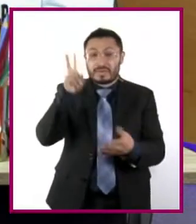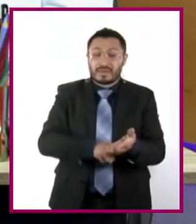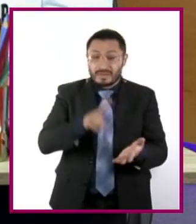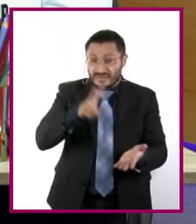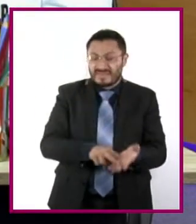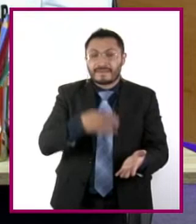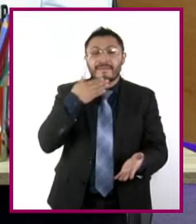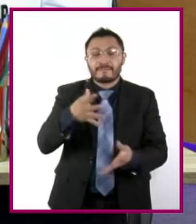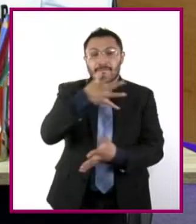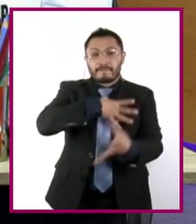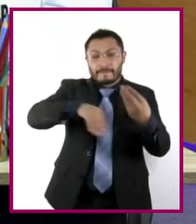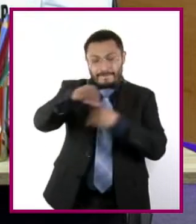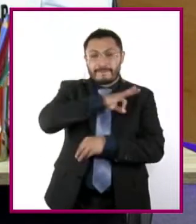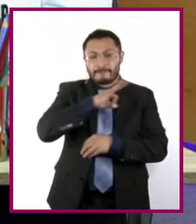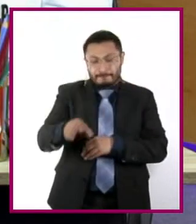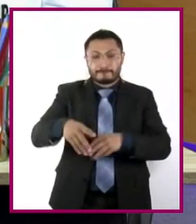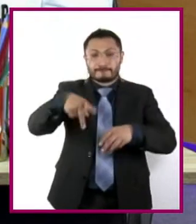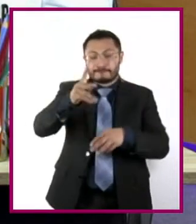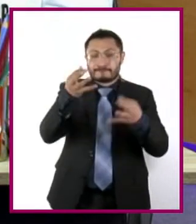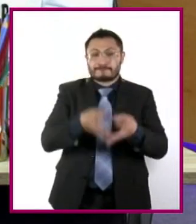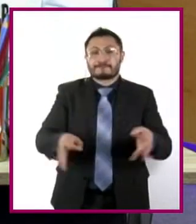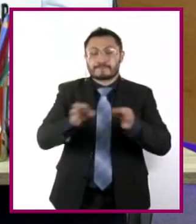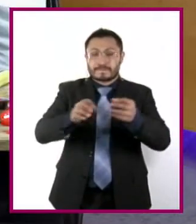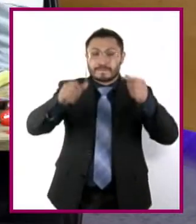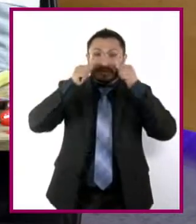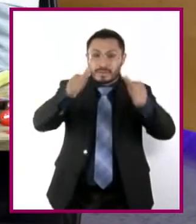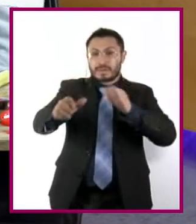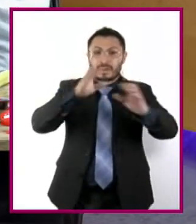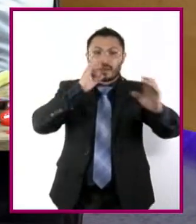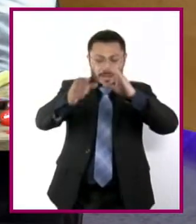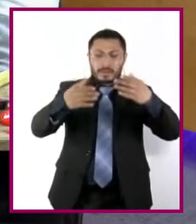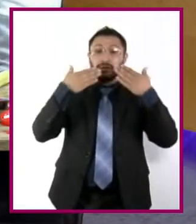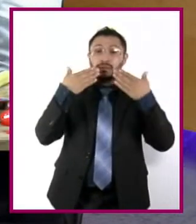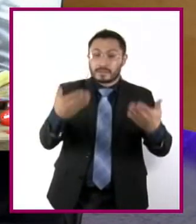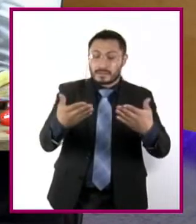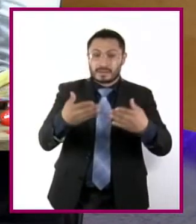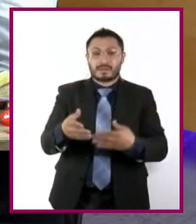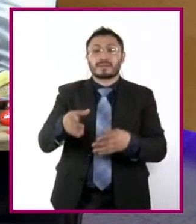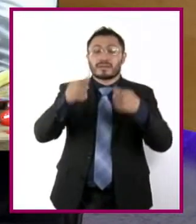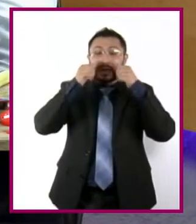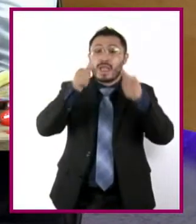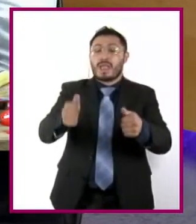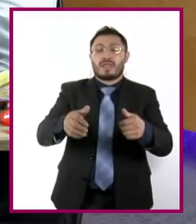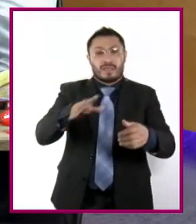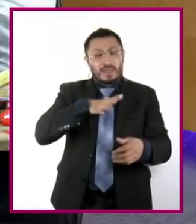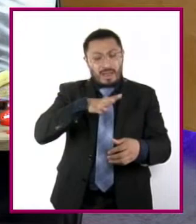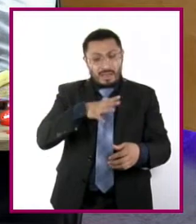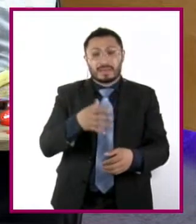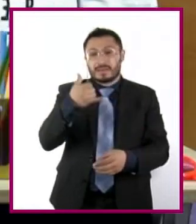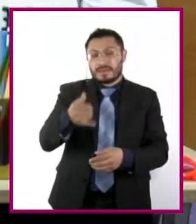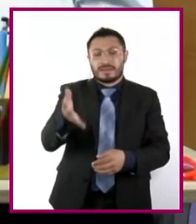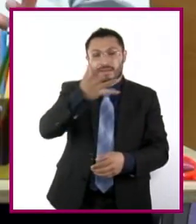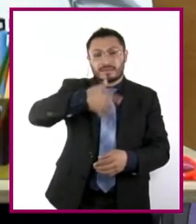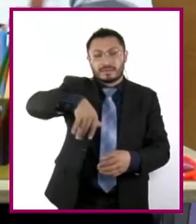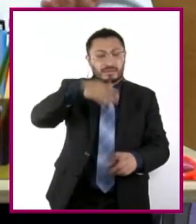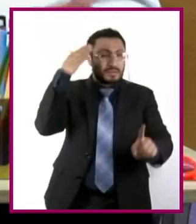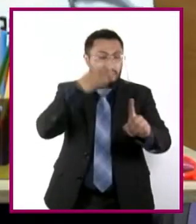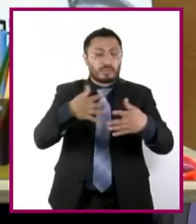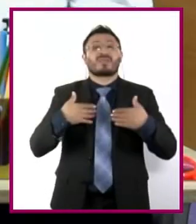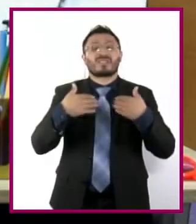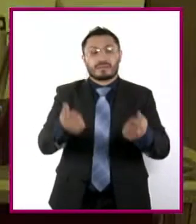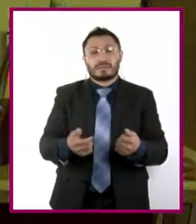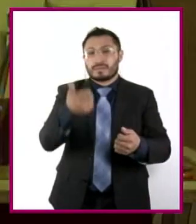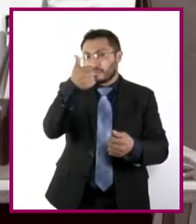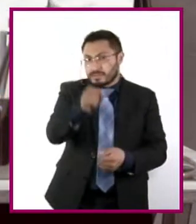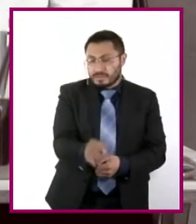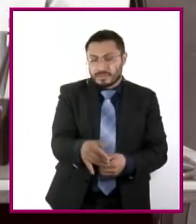empatía no es posible sin escuchar y comunicarnos con asertividad. Cuando escuchamos, prestamos atención y buscamos comprender. Esta manera de